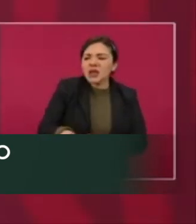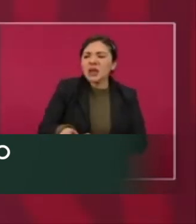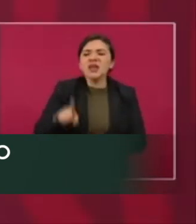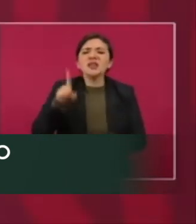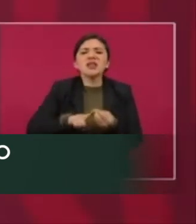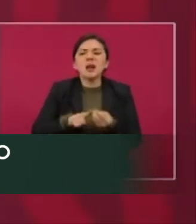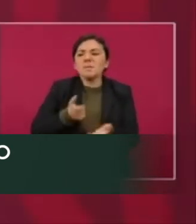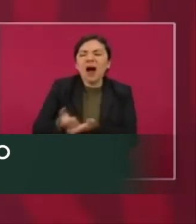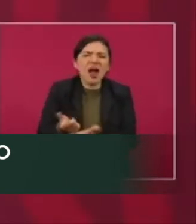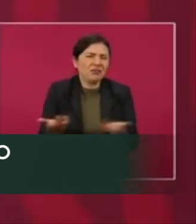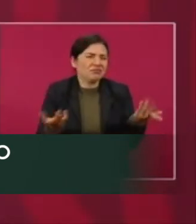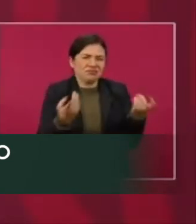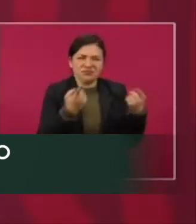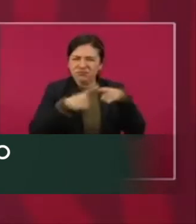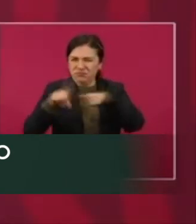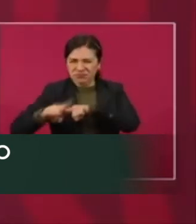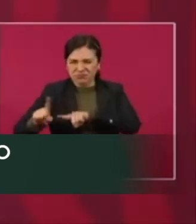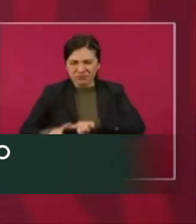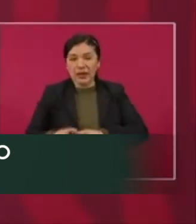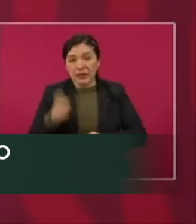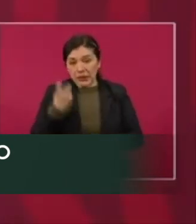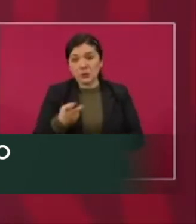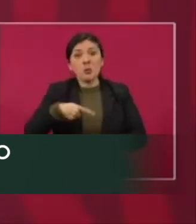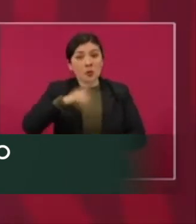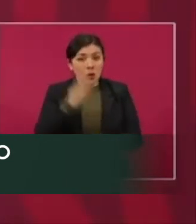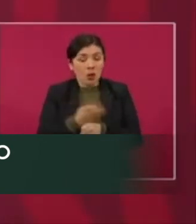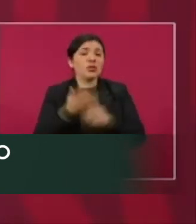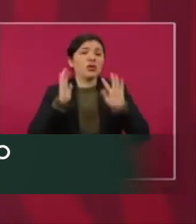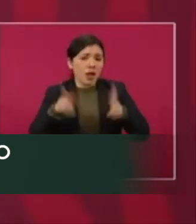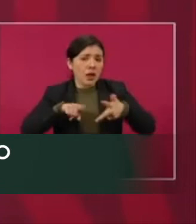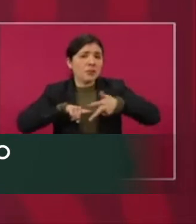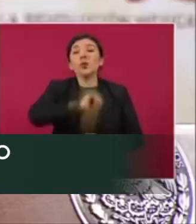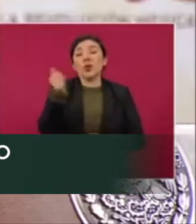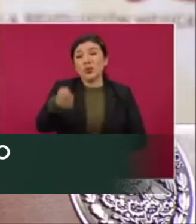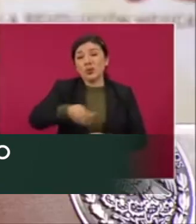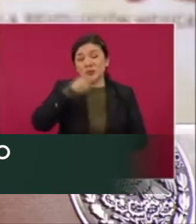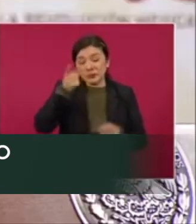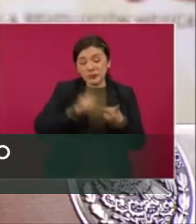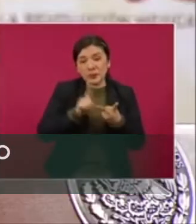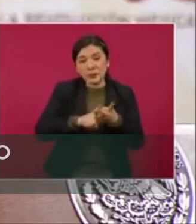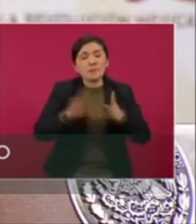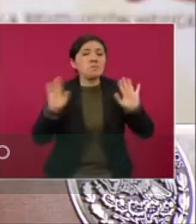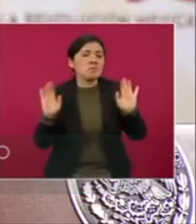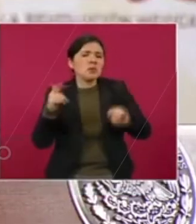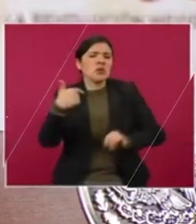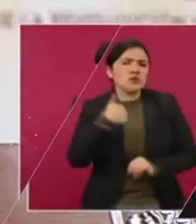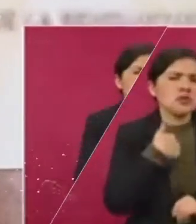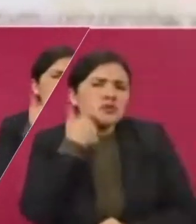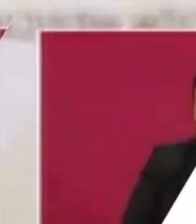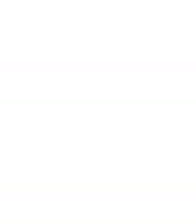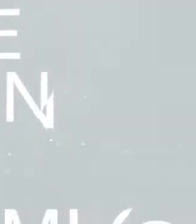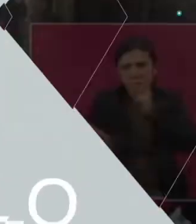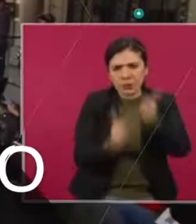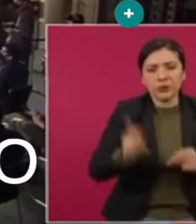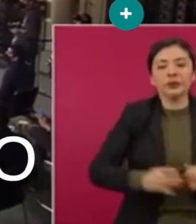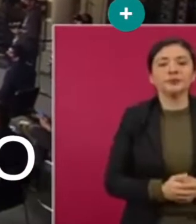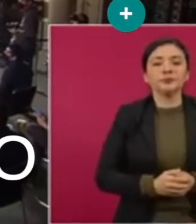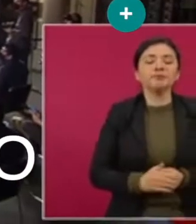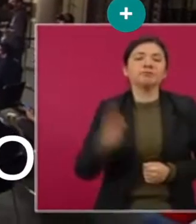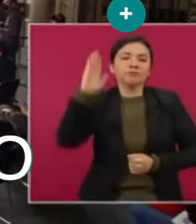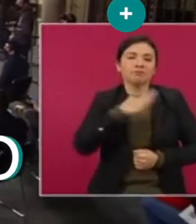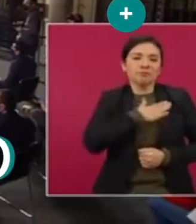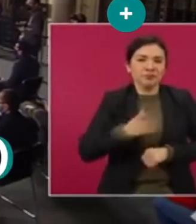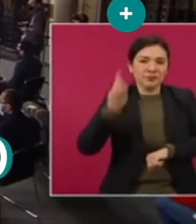el conocimiento de las posibles causas, móviles, responsables, los autores intelectuales y materiales.